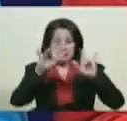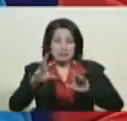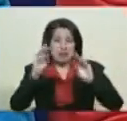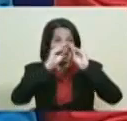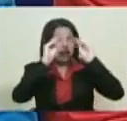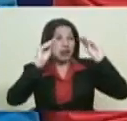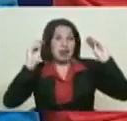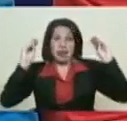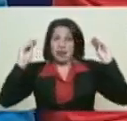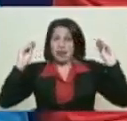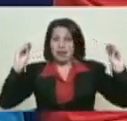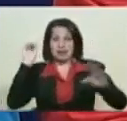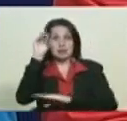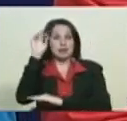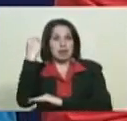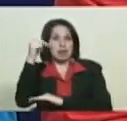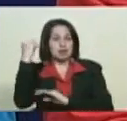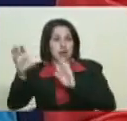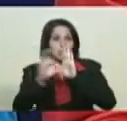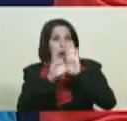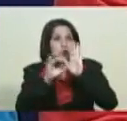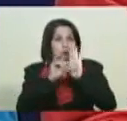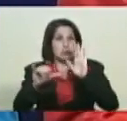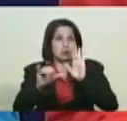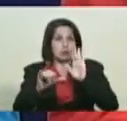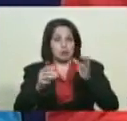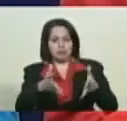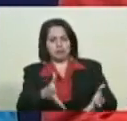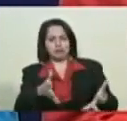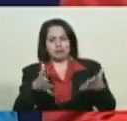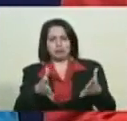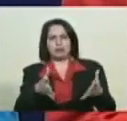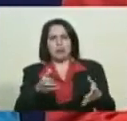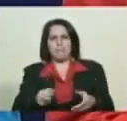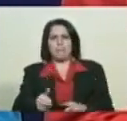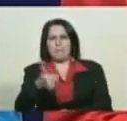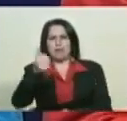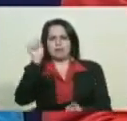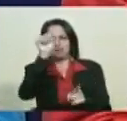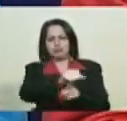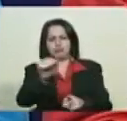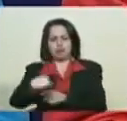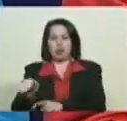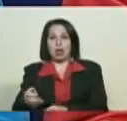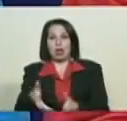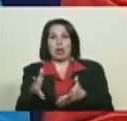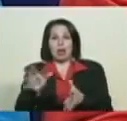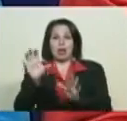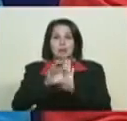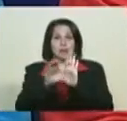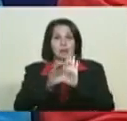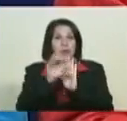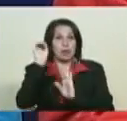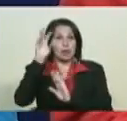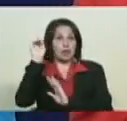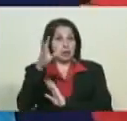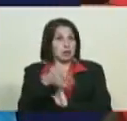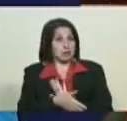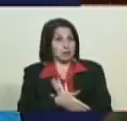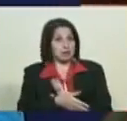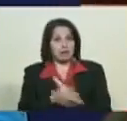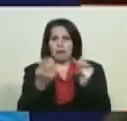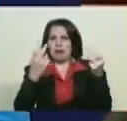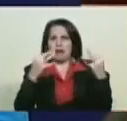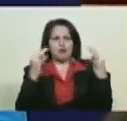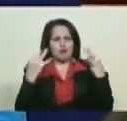Nacional Constituyente a esta elección. Una victoria más de la Asamblea Nacional Constituyente que tuvo su